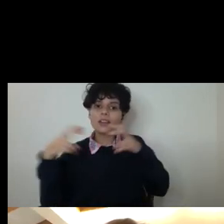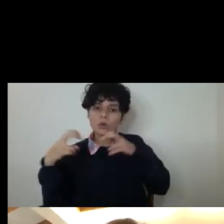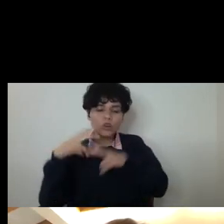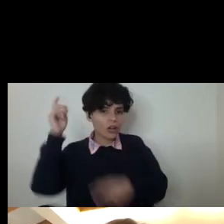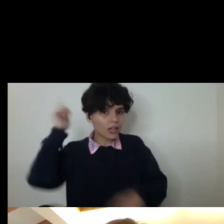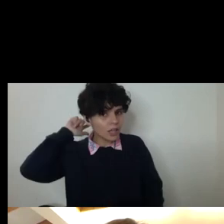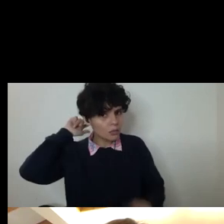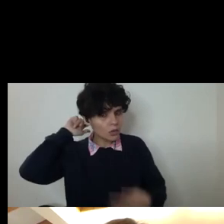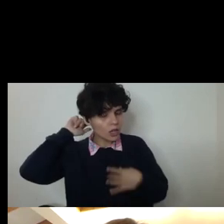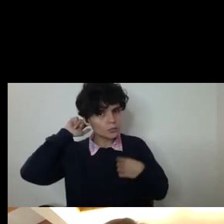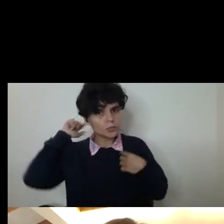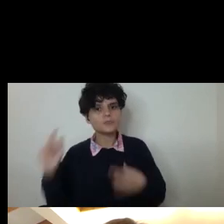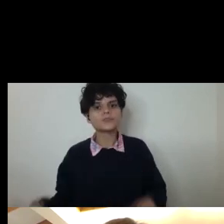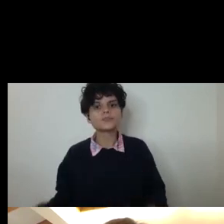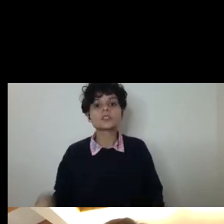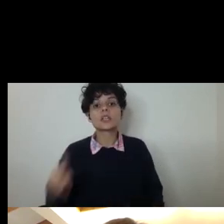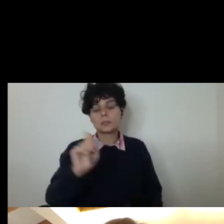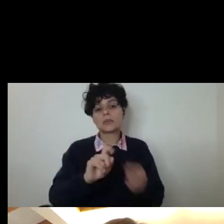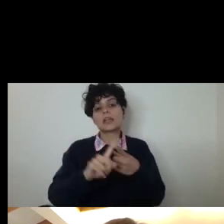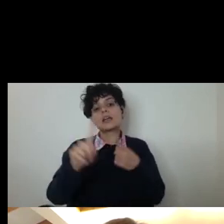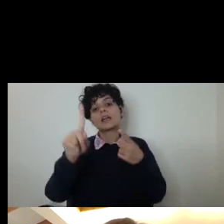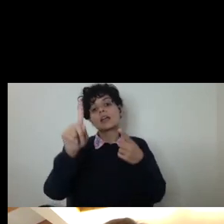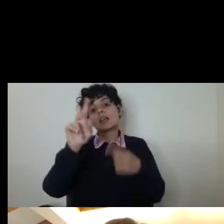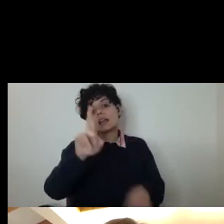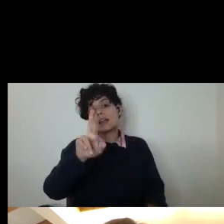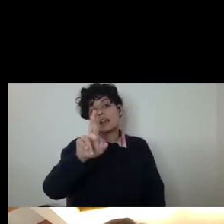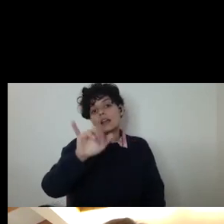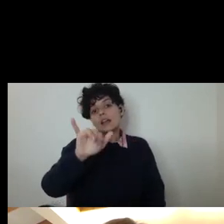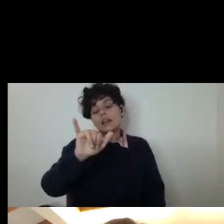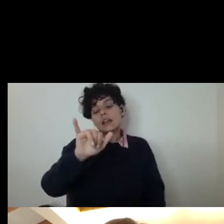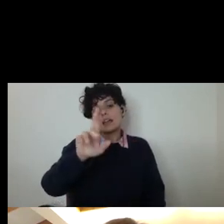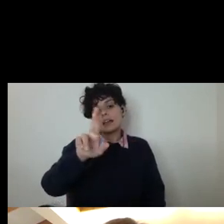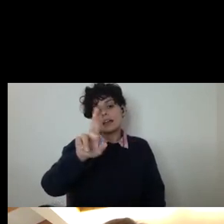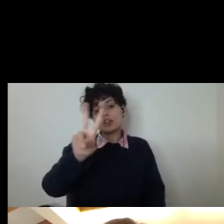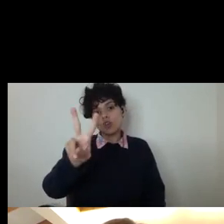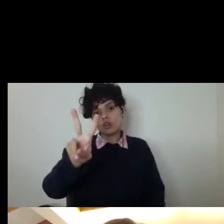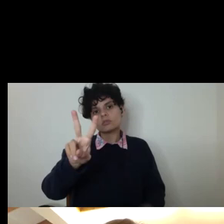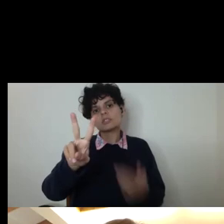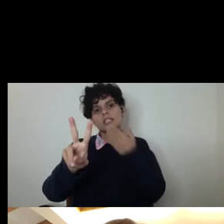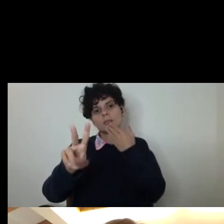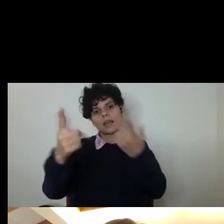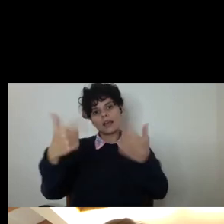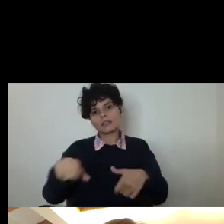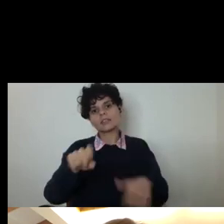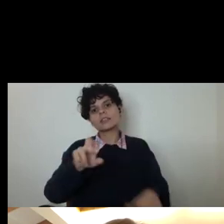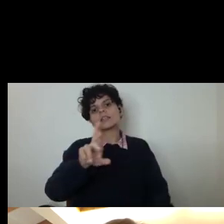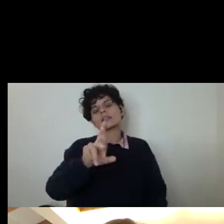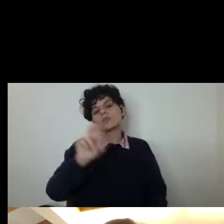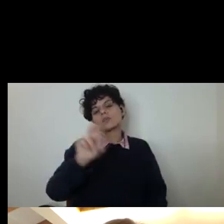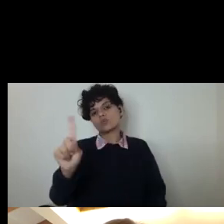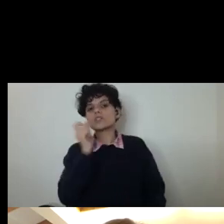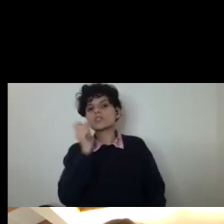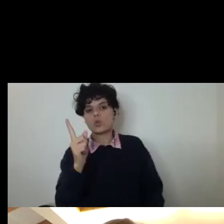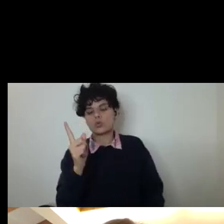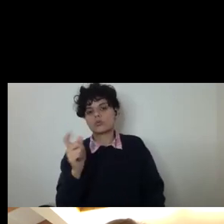el canal tipo 2 y también el receptor tipo 3 tipo 1. ¿Sí? Y ahí está la imagen que están los